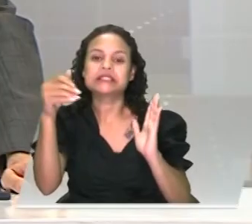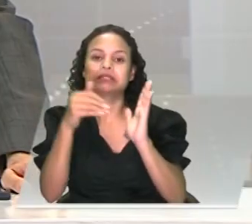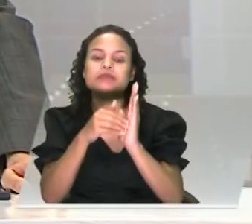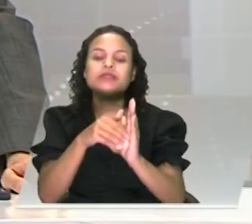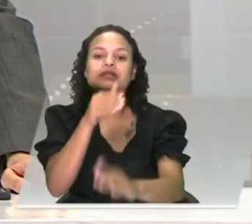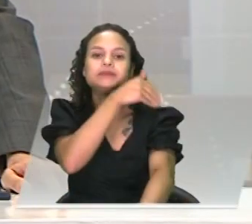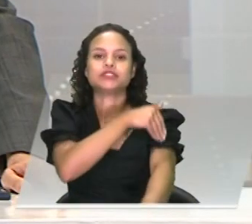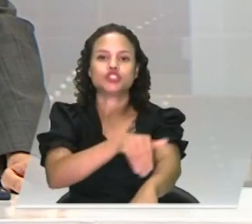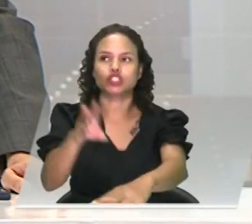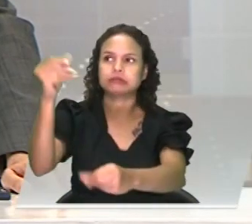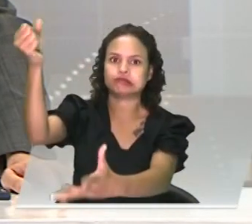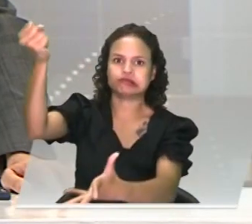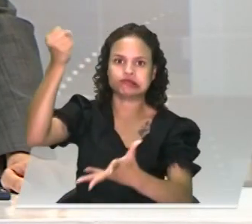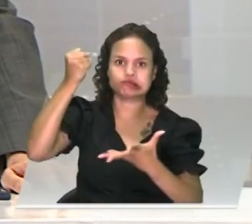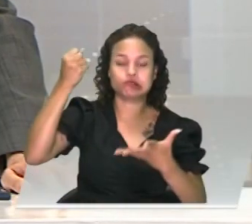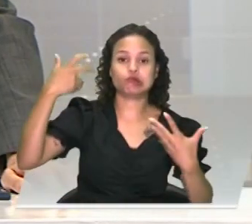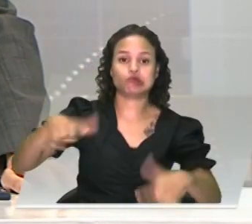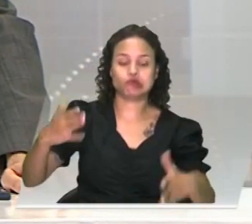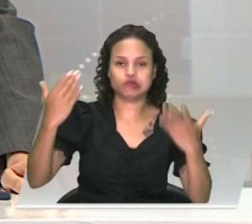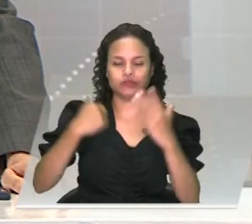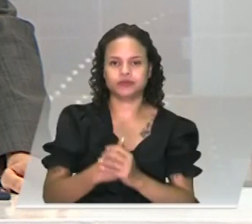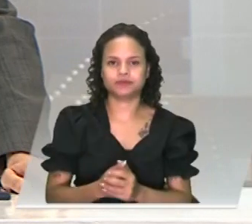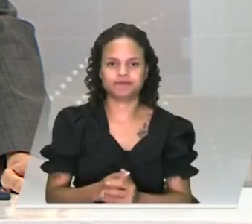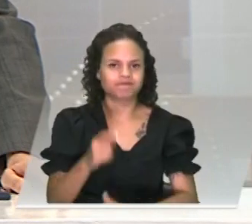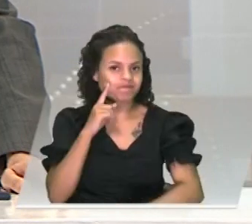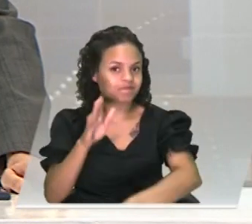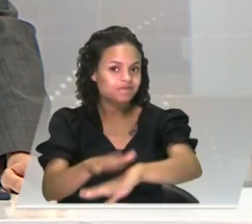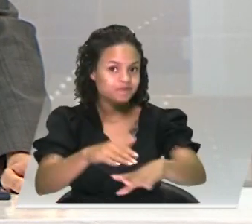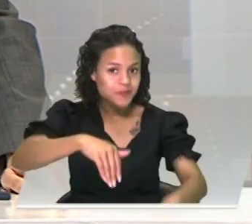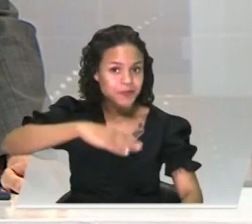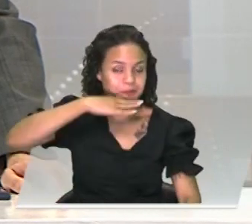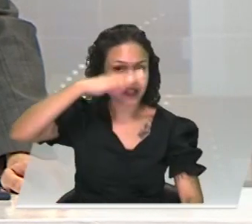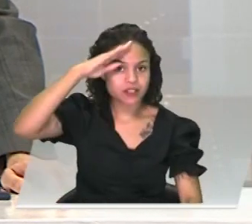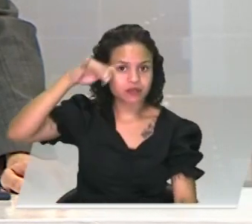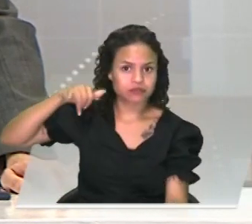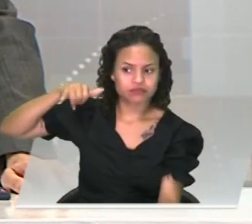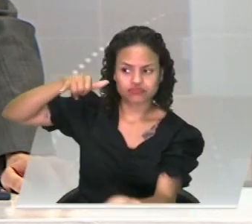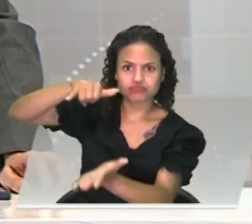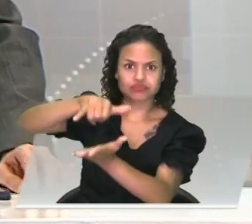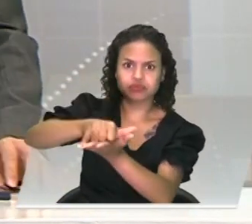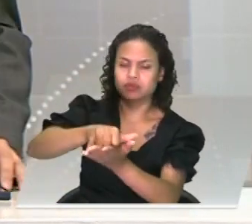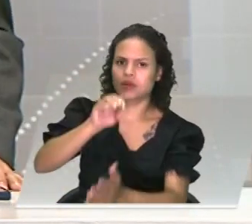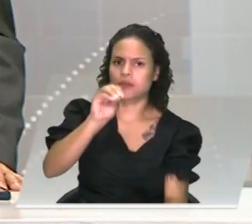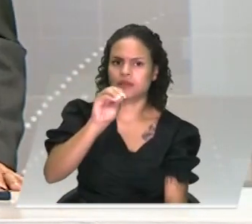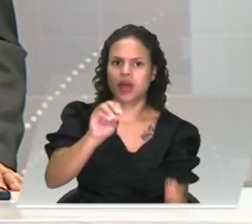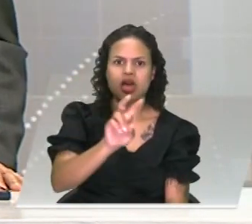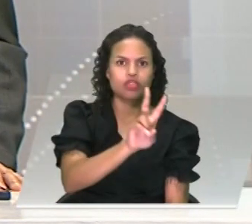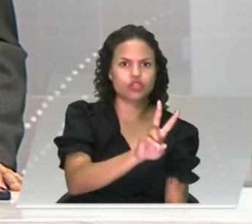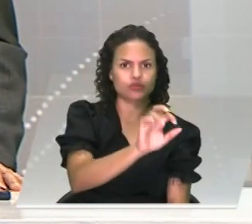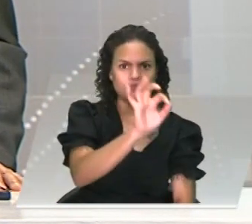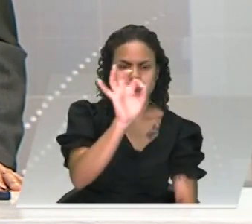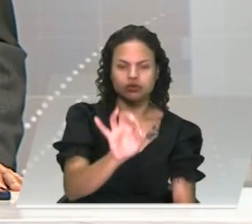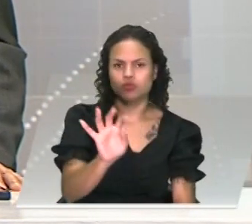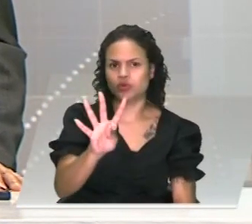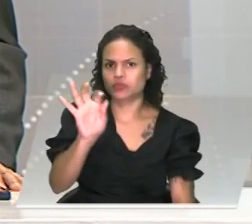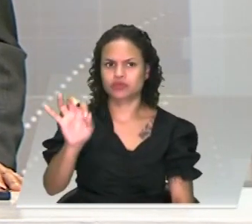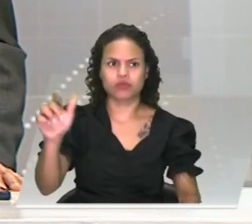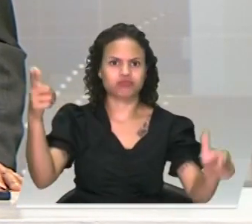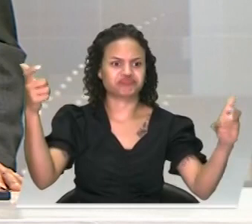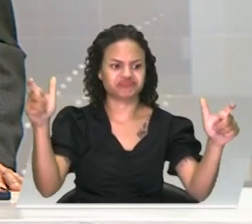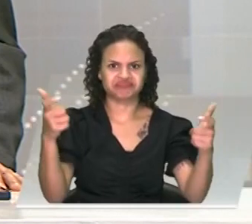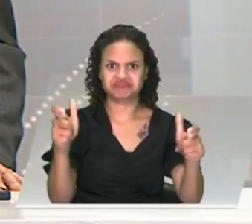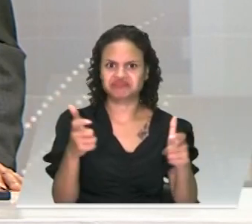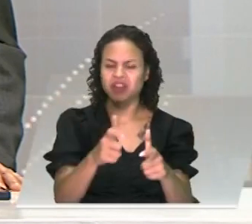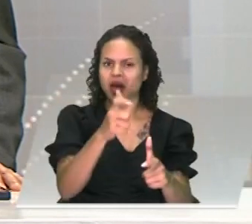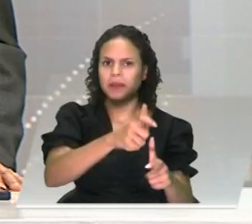escuchen esta información el aeropuerto La guerrera de Medellín registró una caída entre el 2 y el 4% en el transporte de pasajeros en los primeros